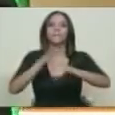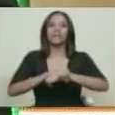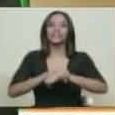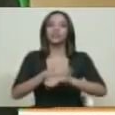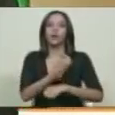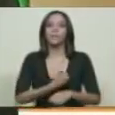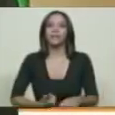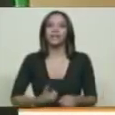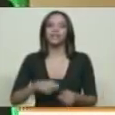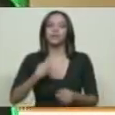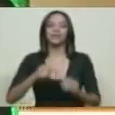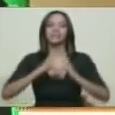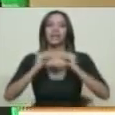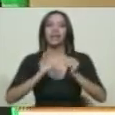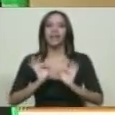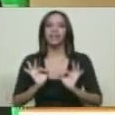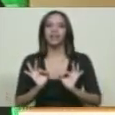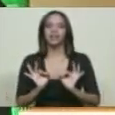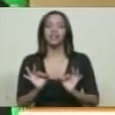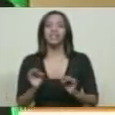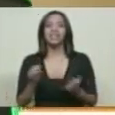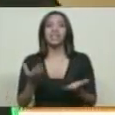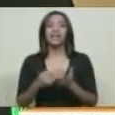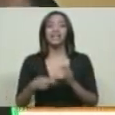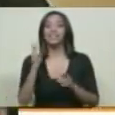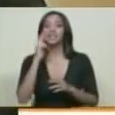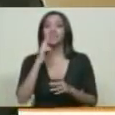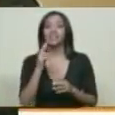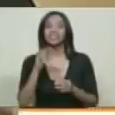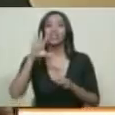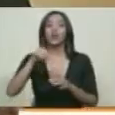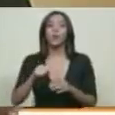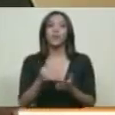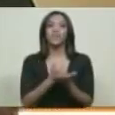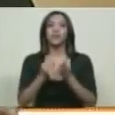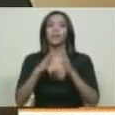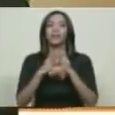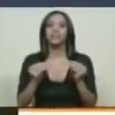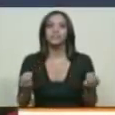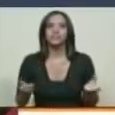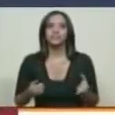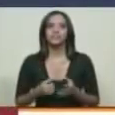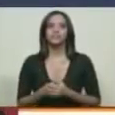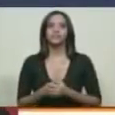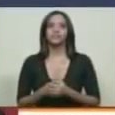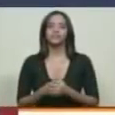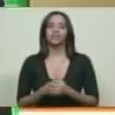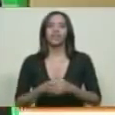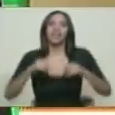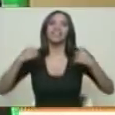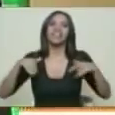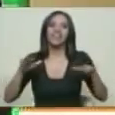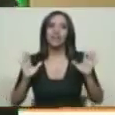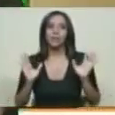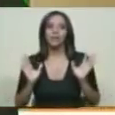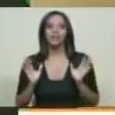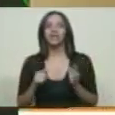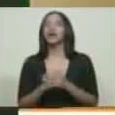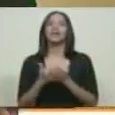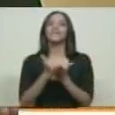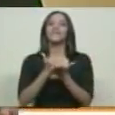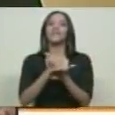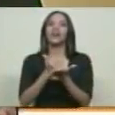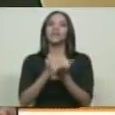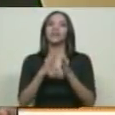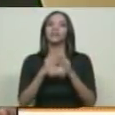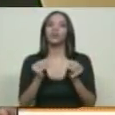y no pasa nada. Las Coca-Cola se la compraron en Farmahorro, que hay más cadenas, ¿eh? O sea, de repente por cerrar Farmatodo no se